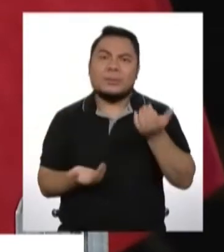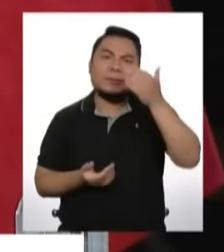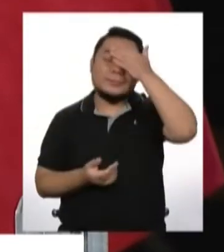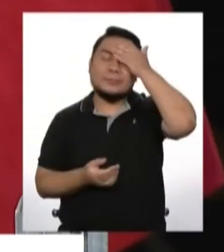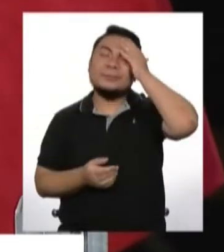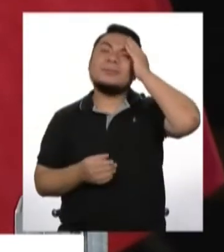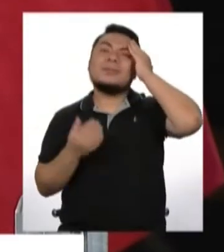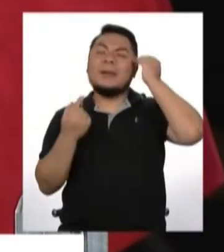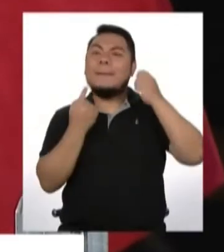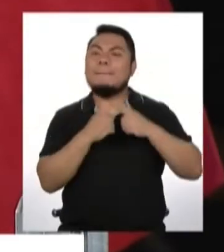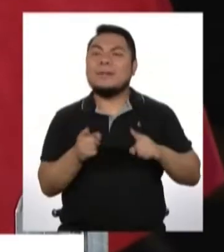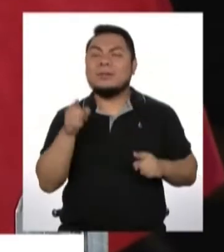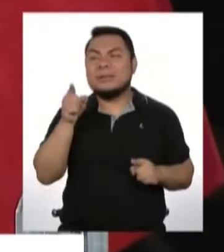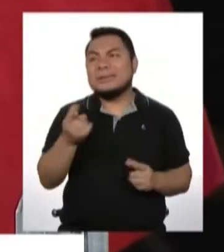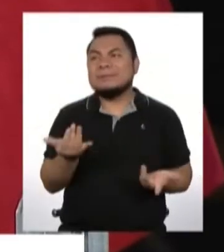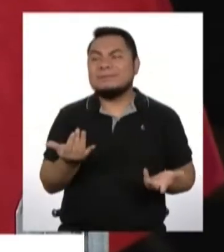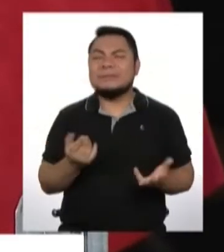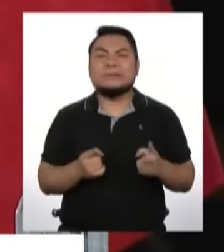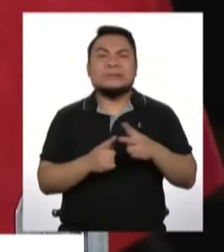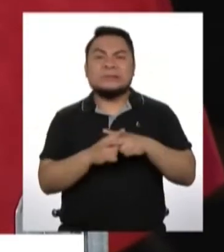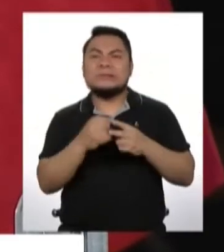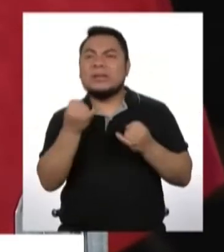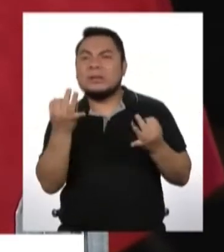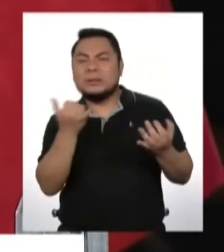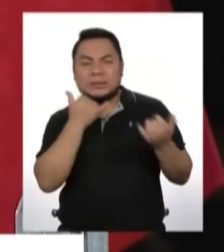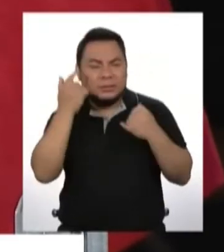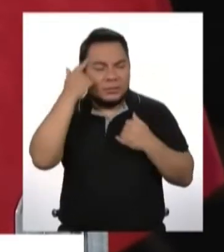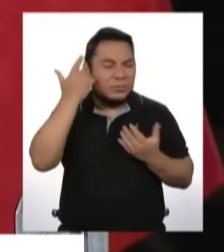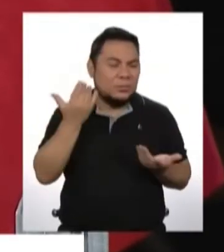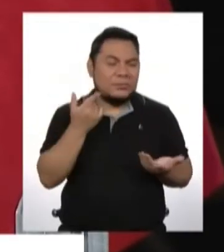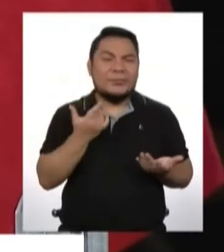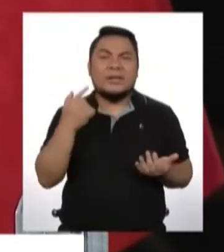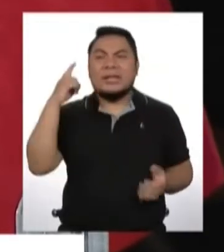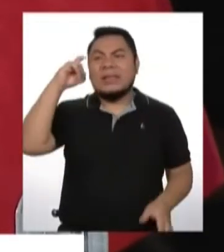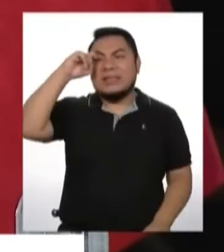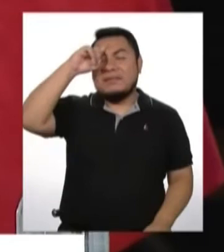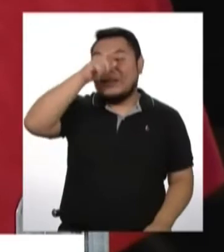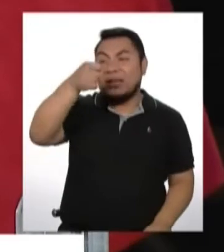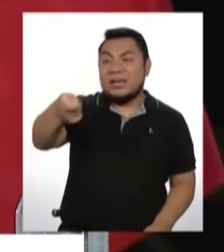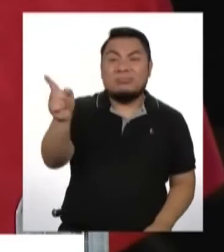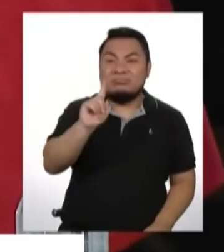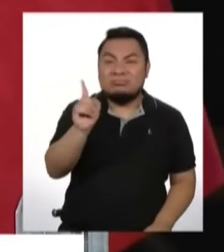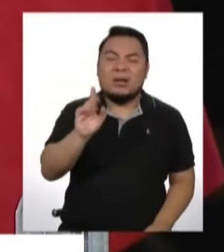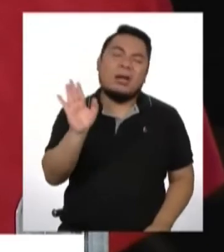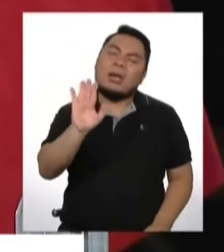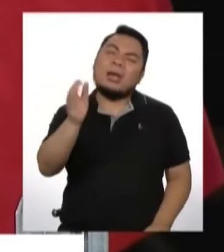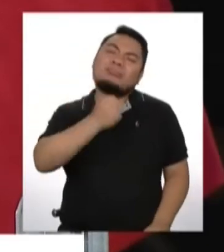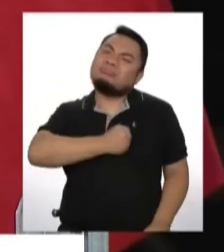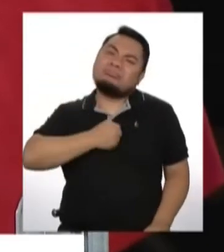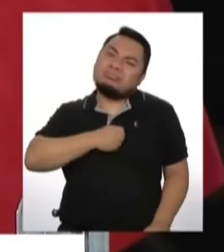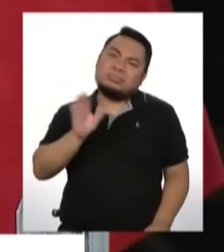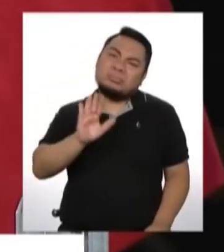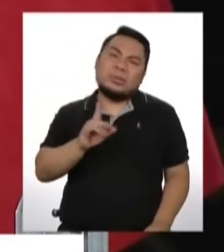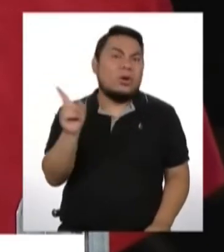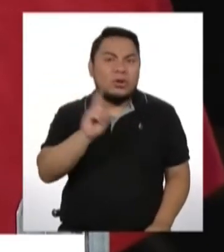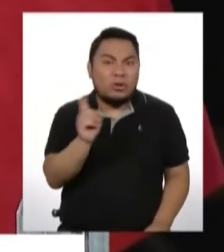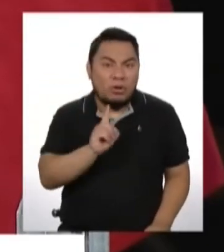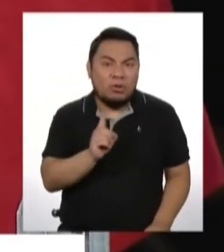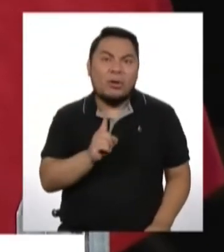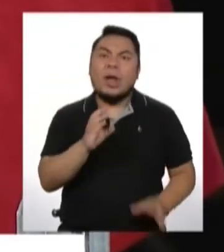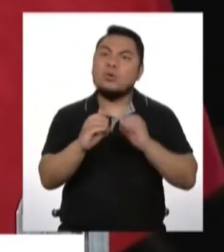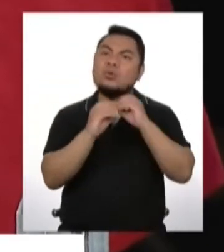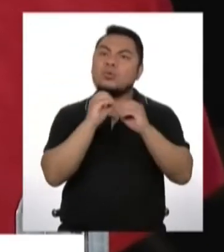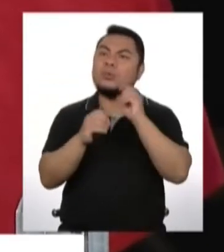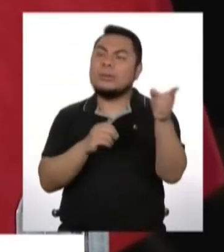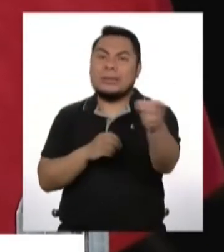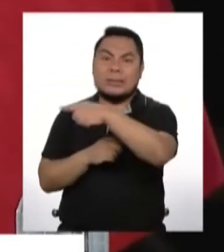no puede generar en nosotros una decisión como es difícil transferir, no lo hacemos. Con mayor razón tenemos que hacerlo,